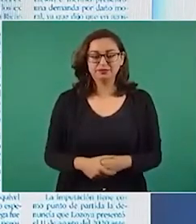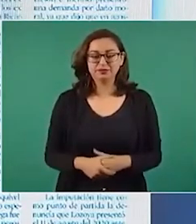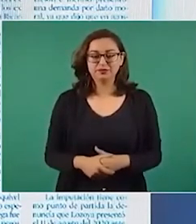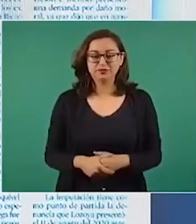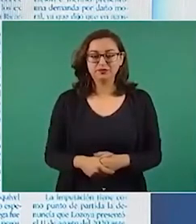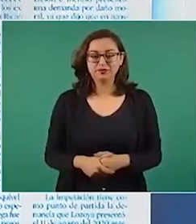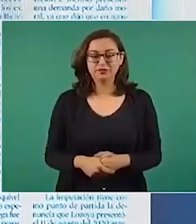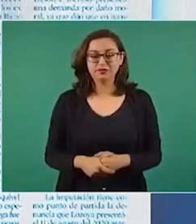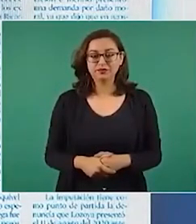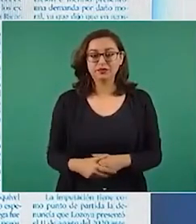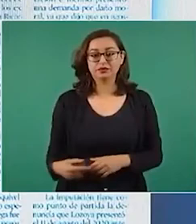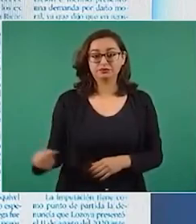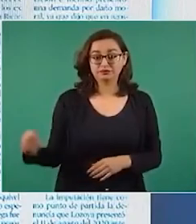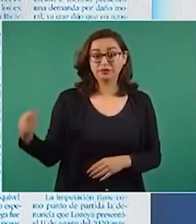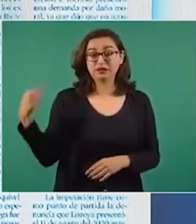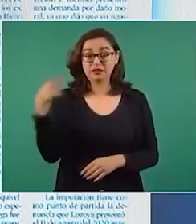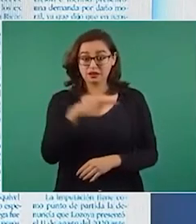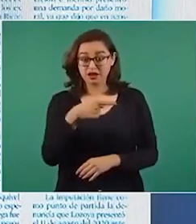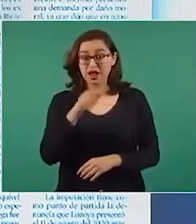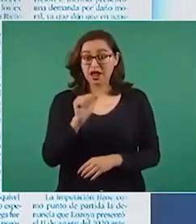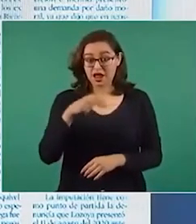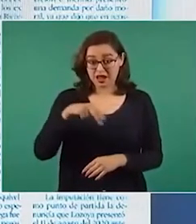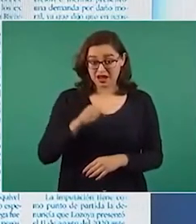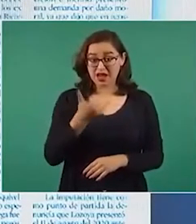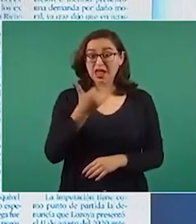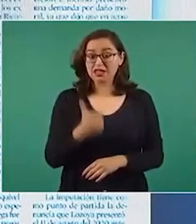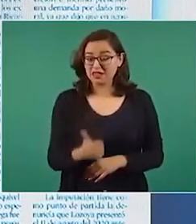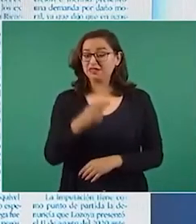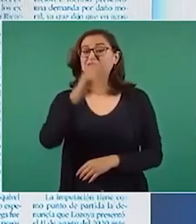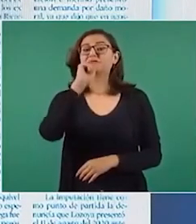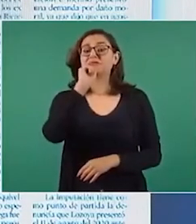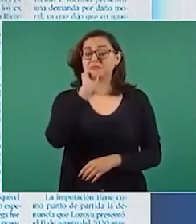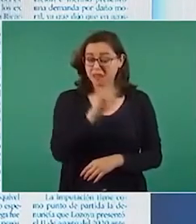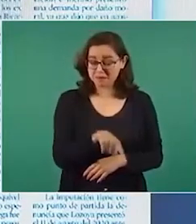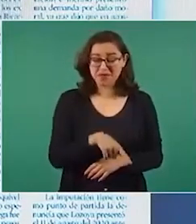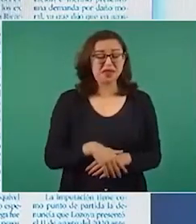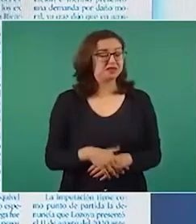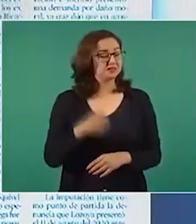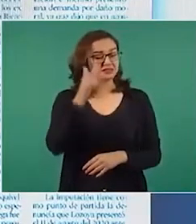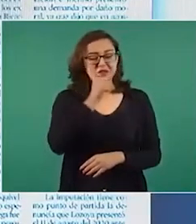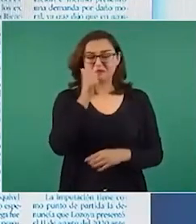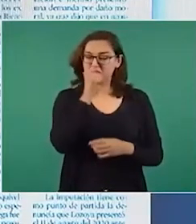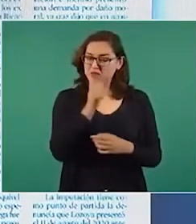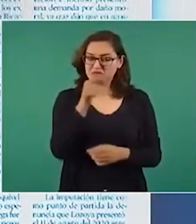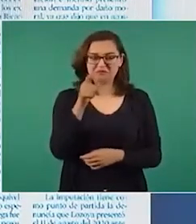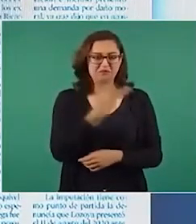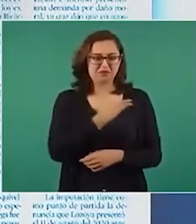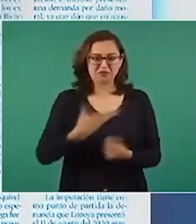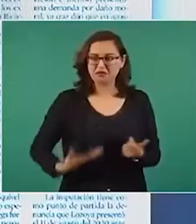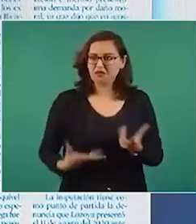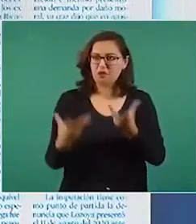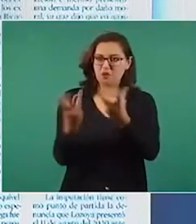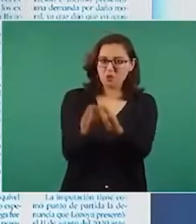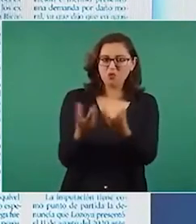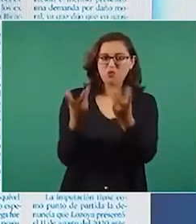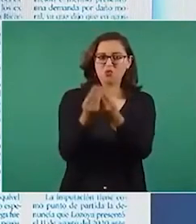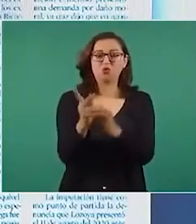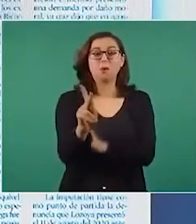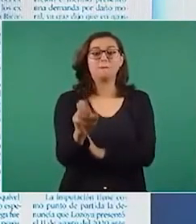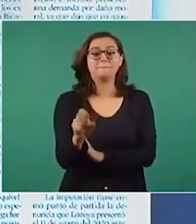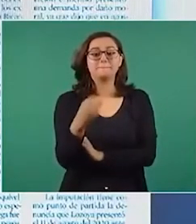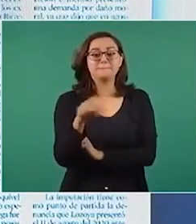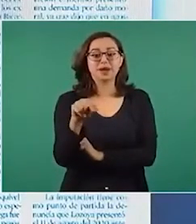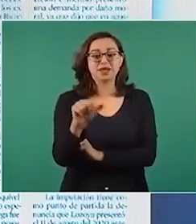Este señor también iba a los pinos y tenía muy buena relación con Peña Nieto.